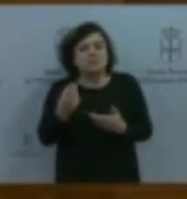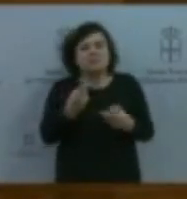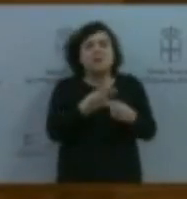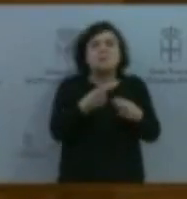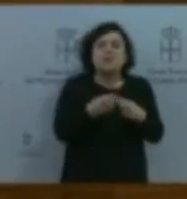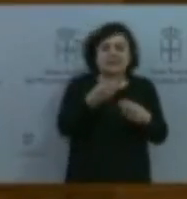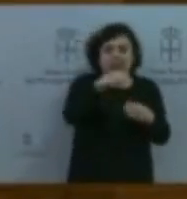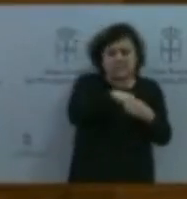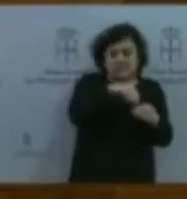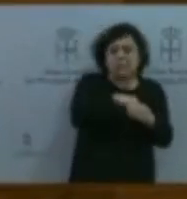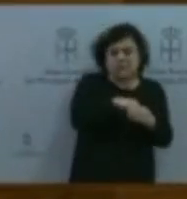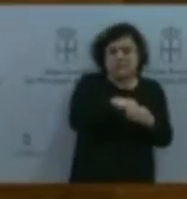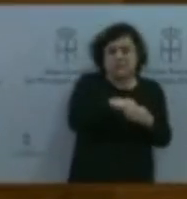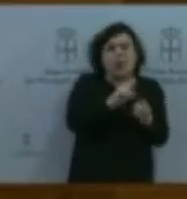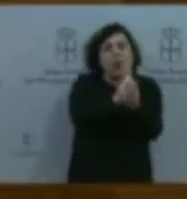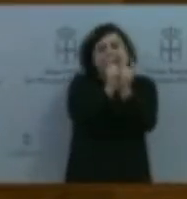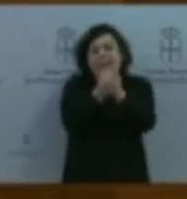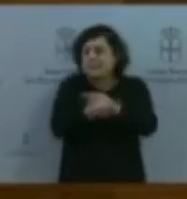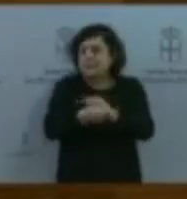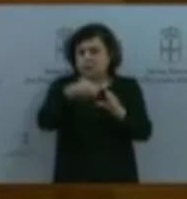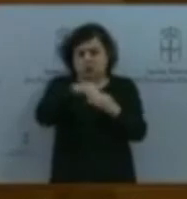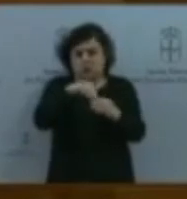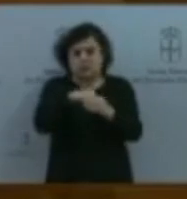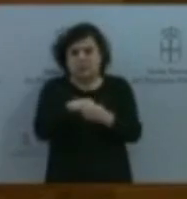Cuesta, pero el resultado merece la pena. Desde nuestro punto de vista